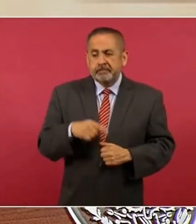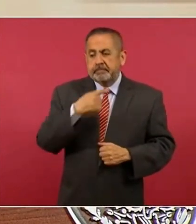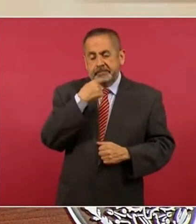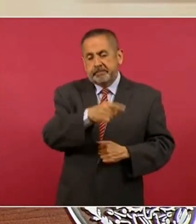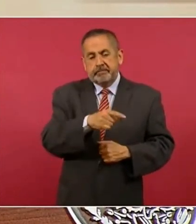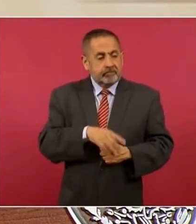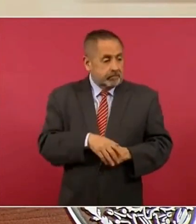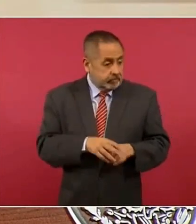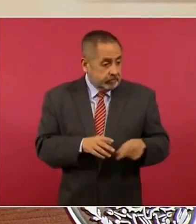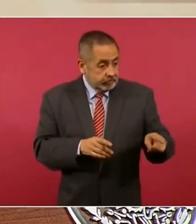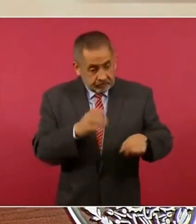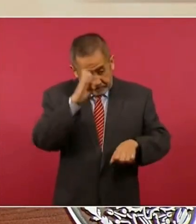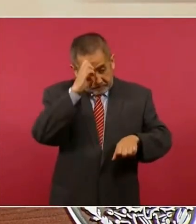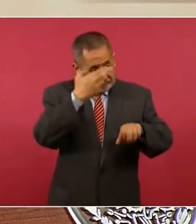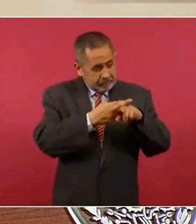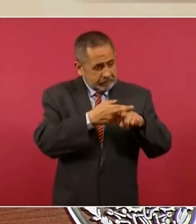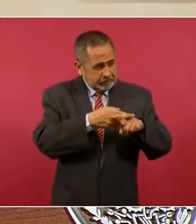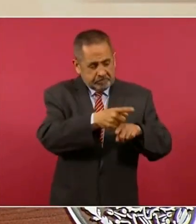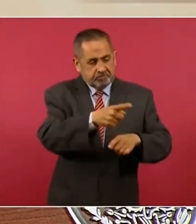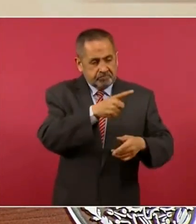declarar extranjero pernicioso.